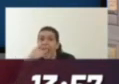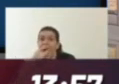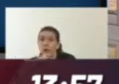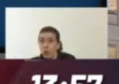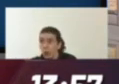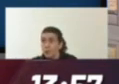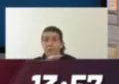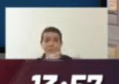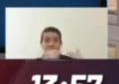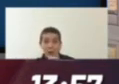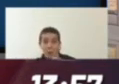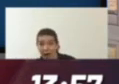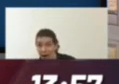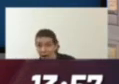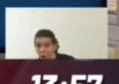Esta línea colorada